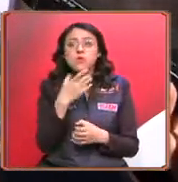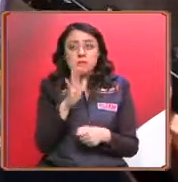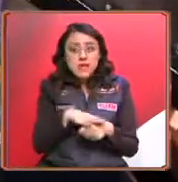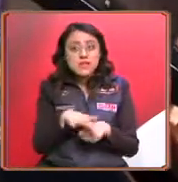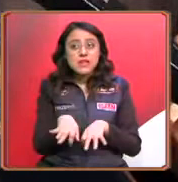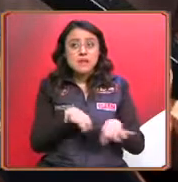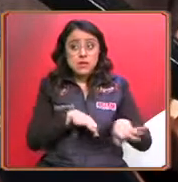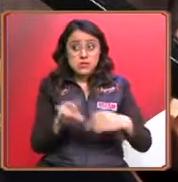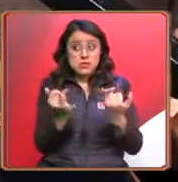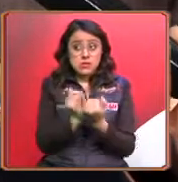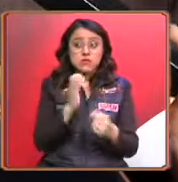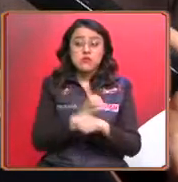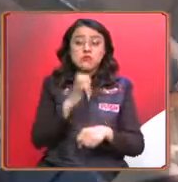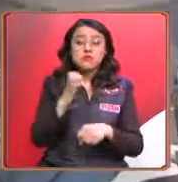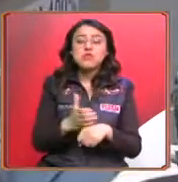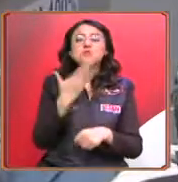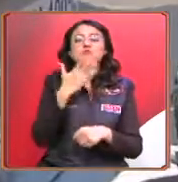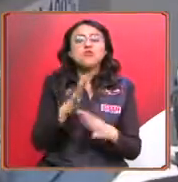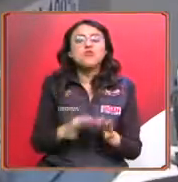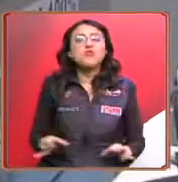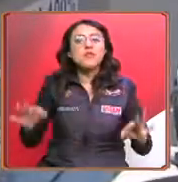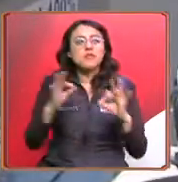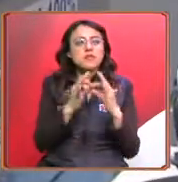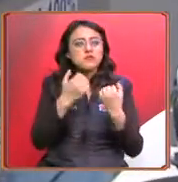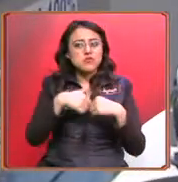además estas obras con gran sentido social.